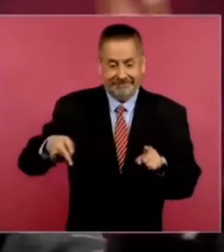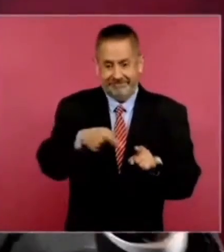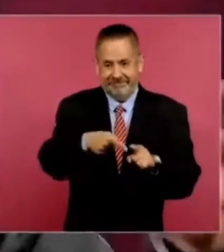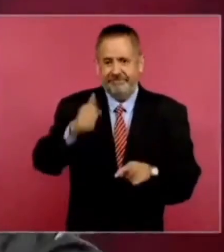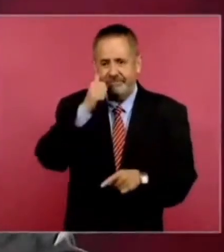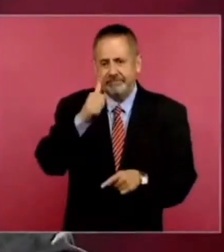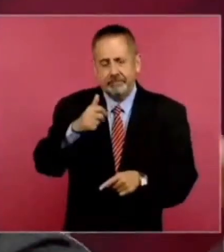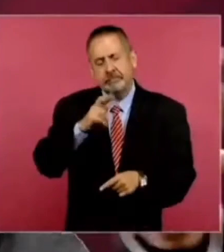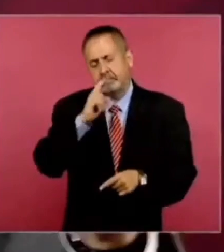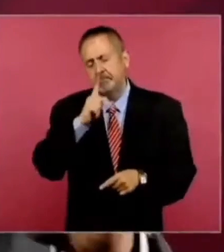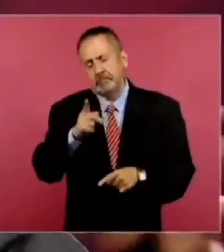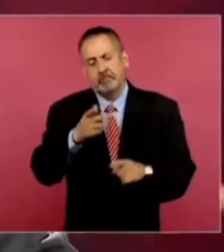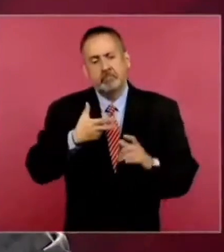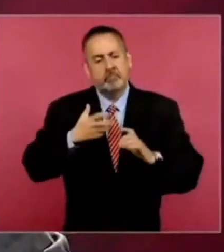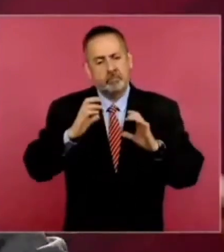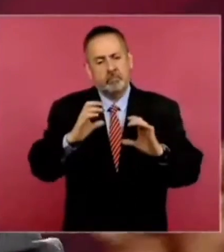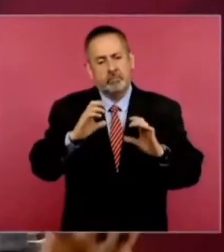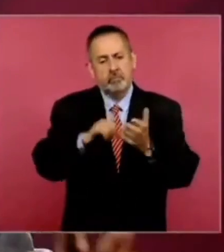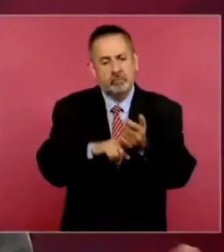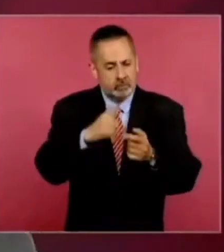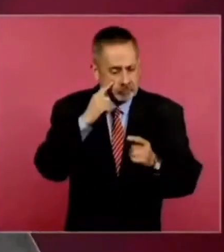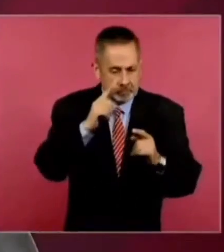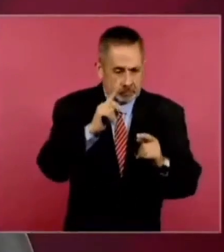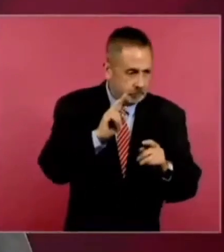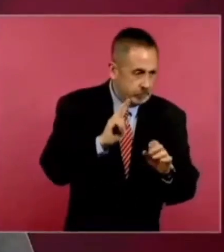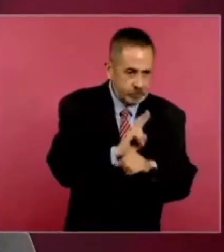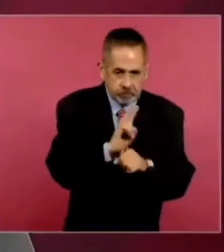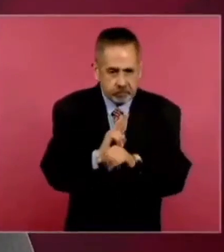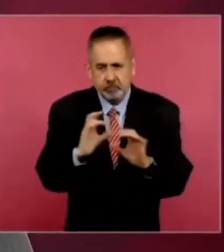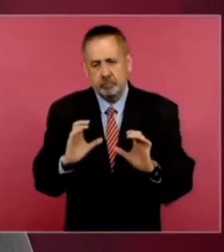Entonces sí hay que cuidar, sí hay que estar pendiente.